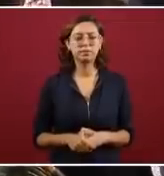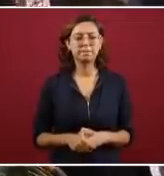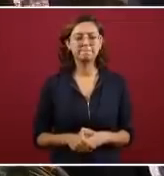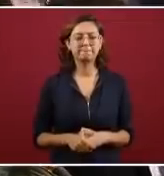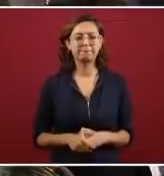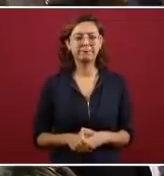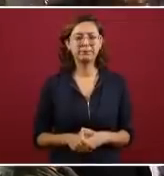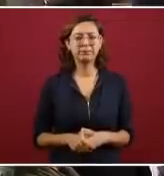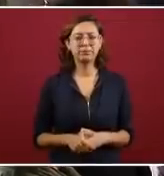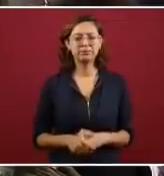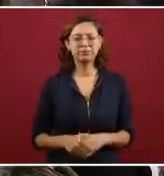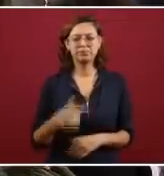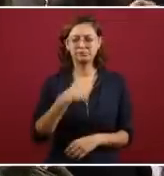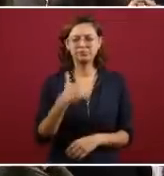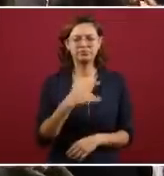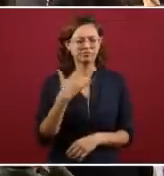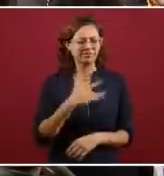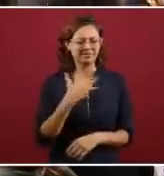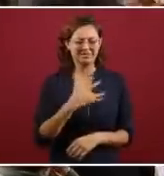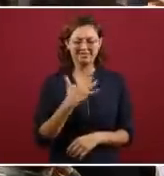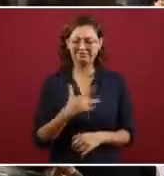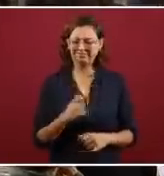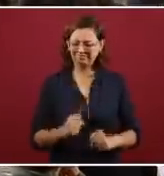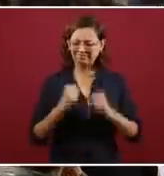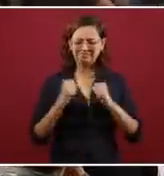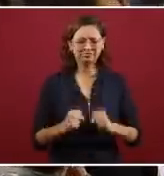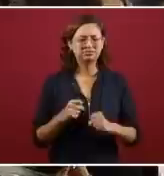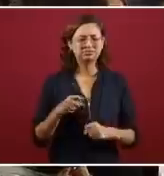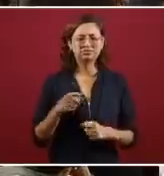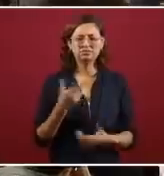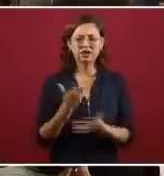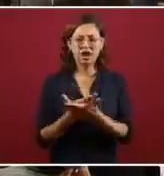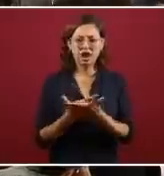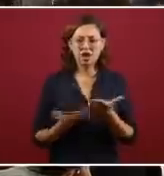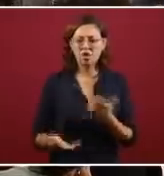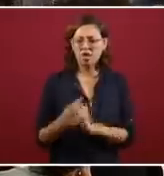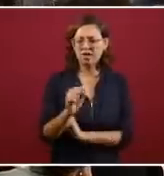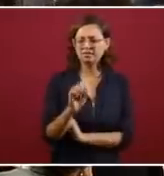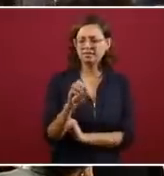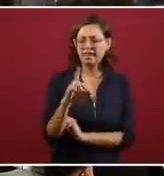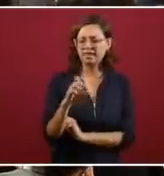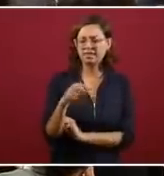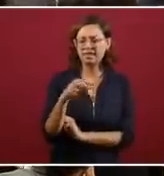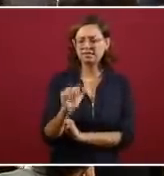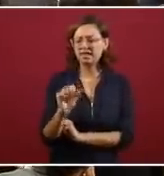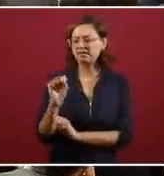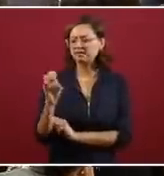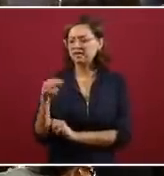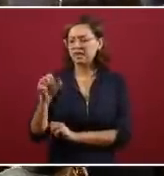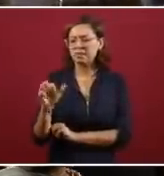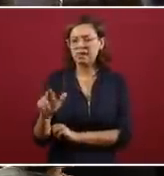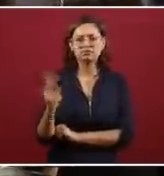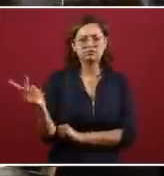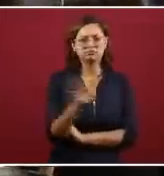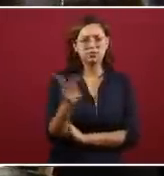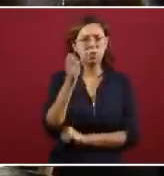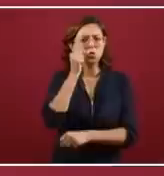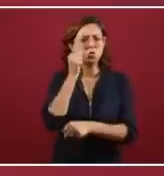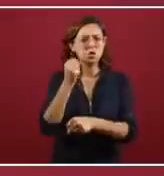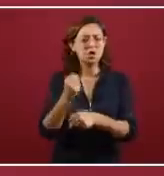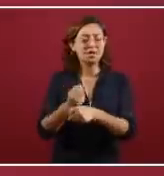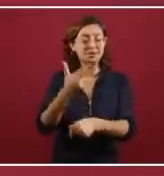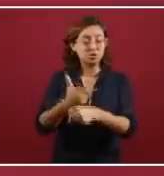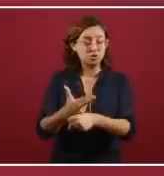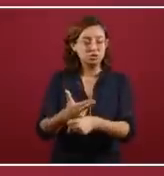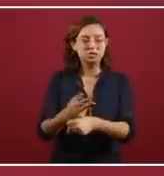la absoluta confianza en los secretarios de Marina y de la